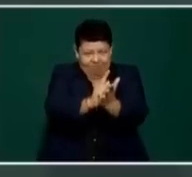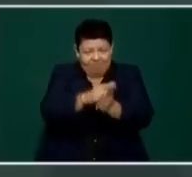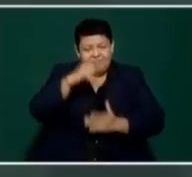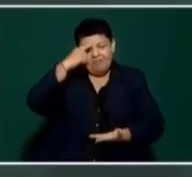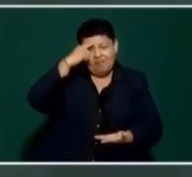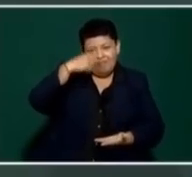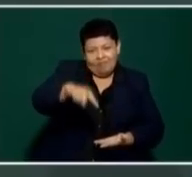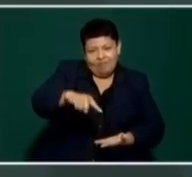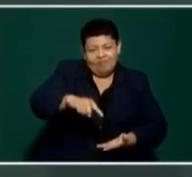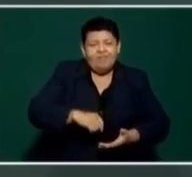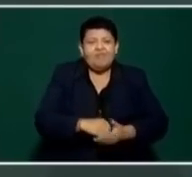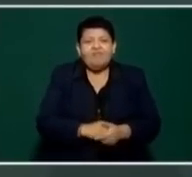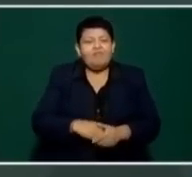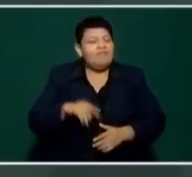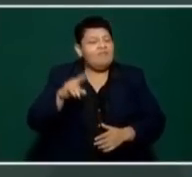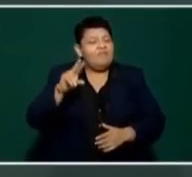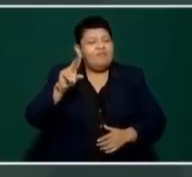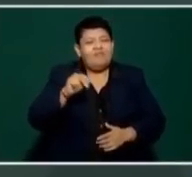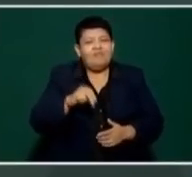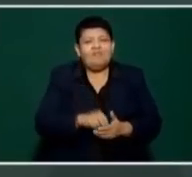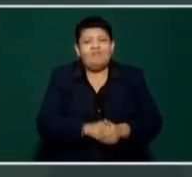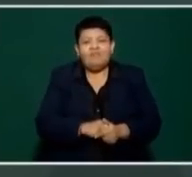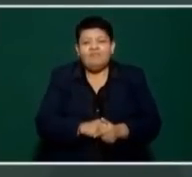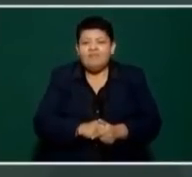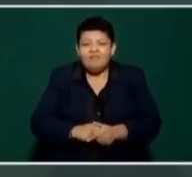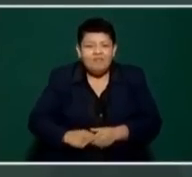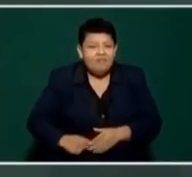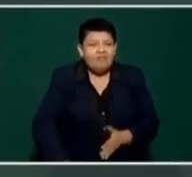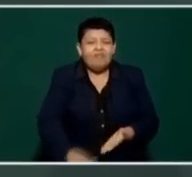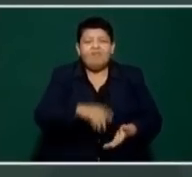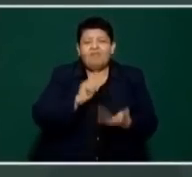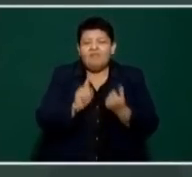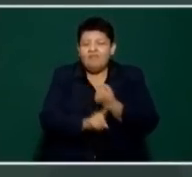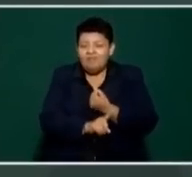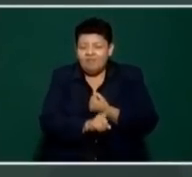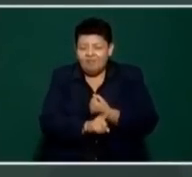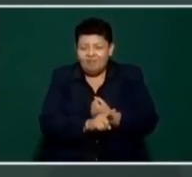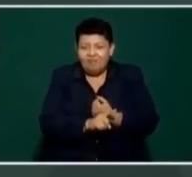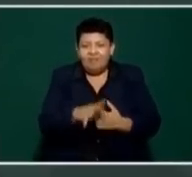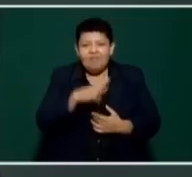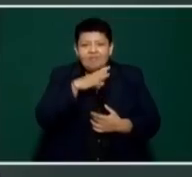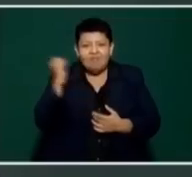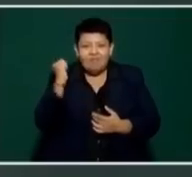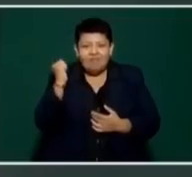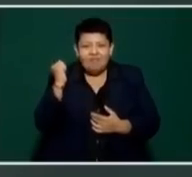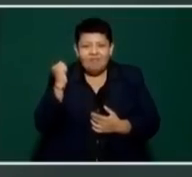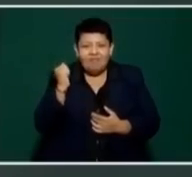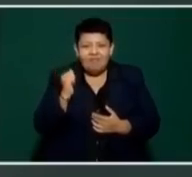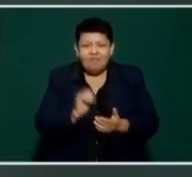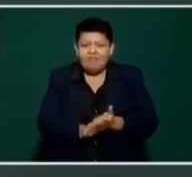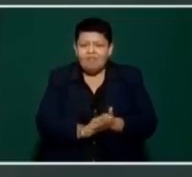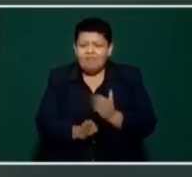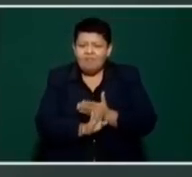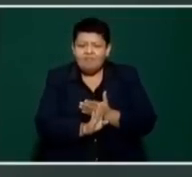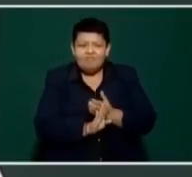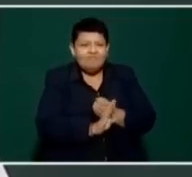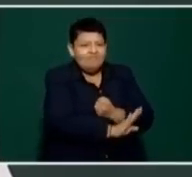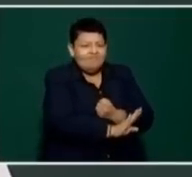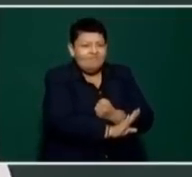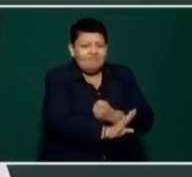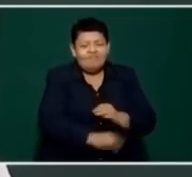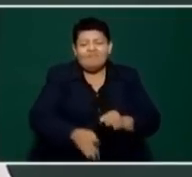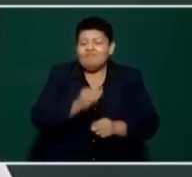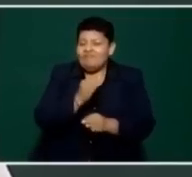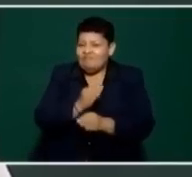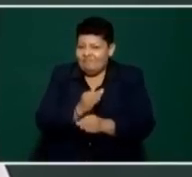para que no fuese delito grave la corrupción. Se hizo exprofeso. Entonces,